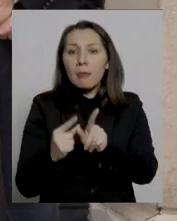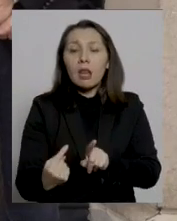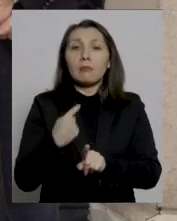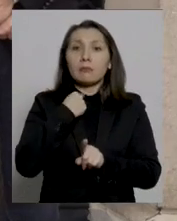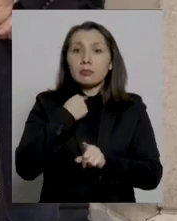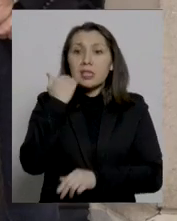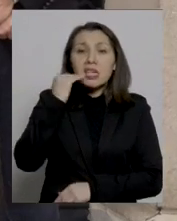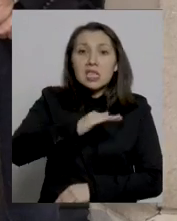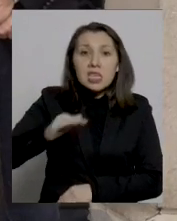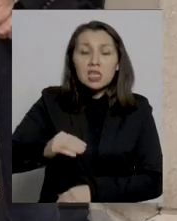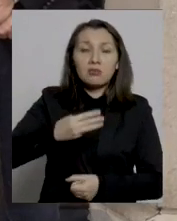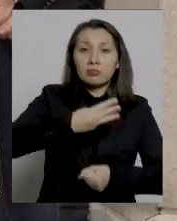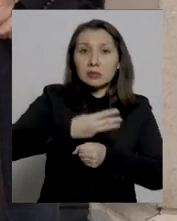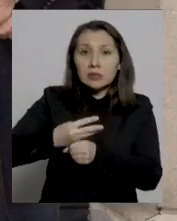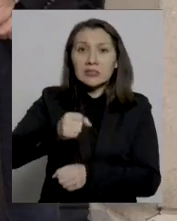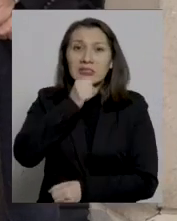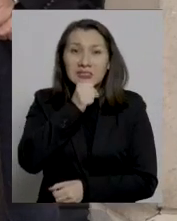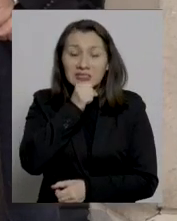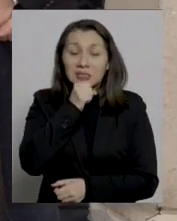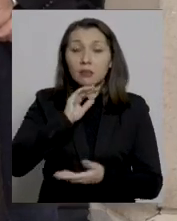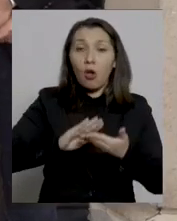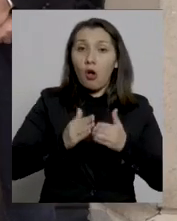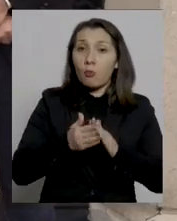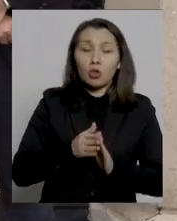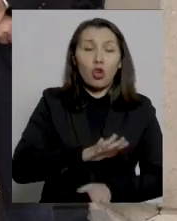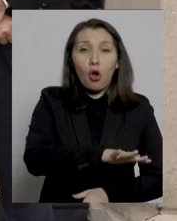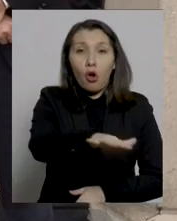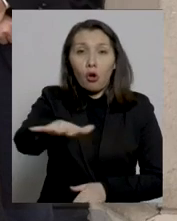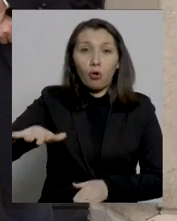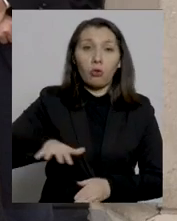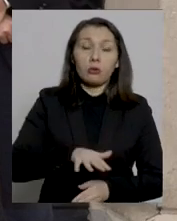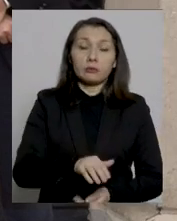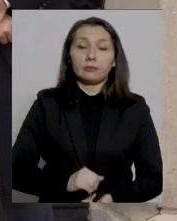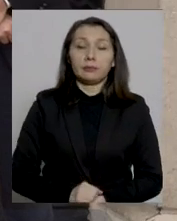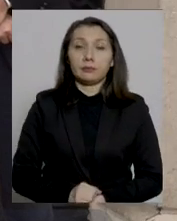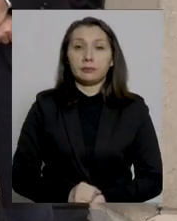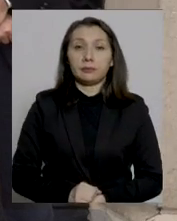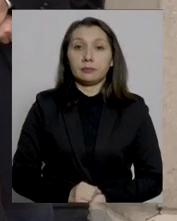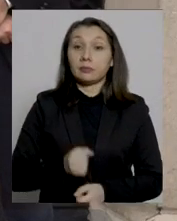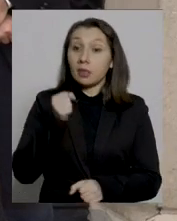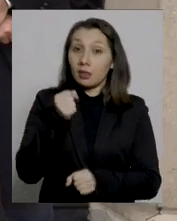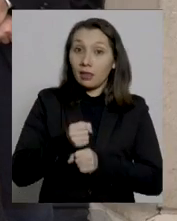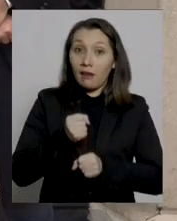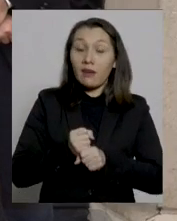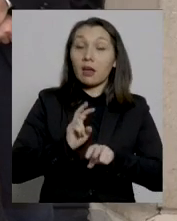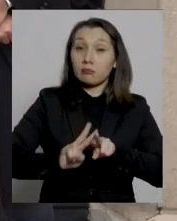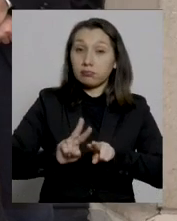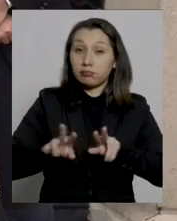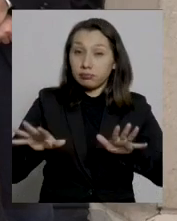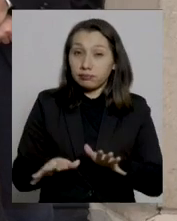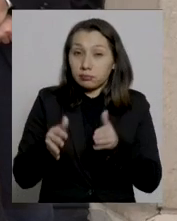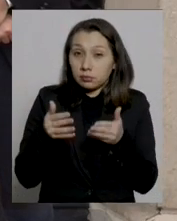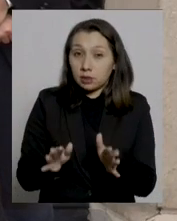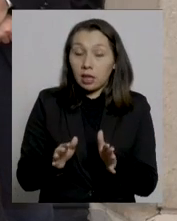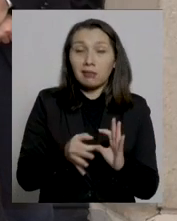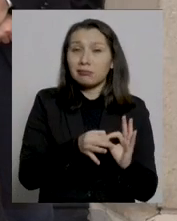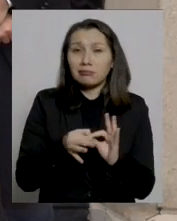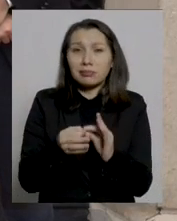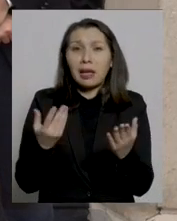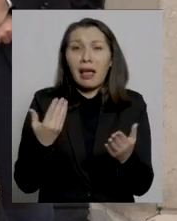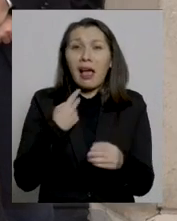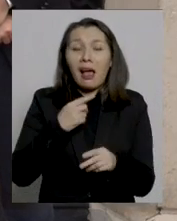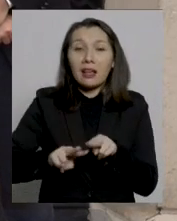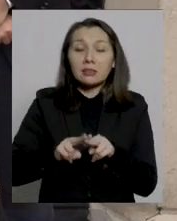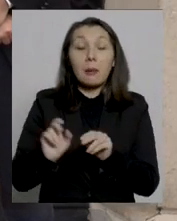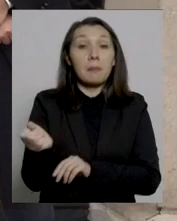de niños, de ancianos y de la comunidad en general. El trabajo que han realizado consiste